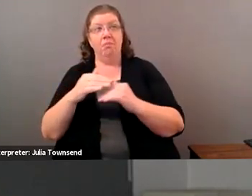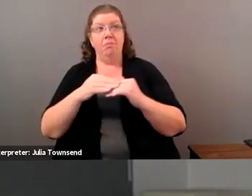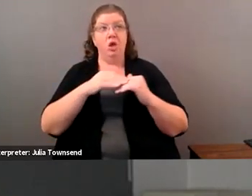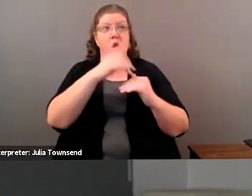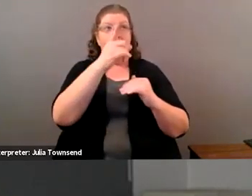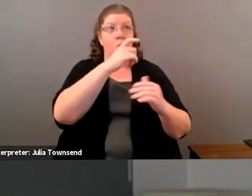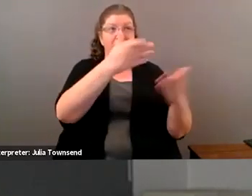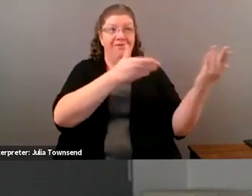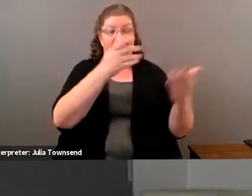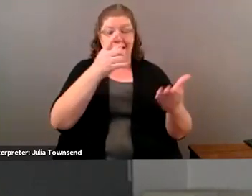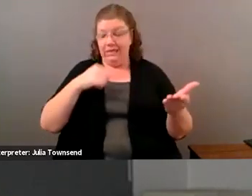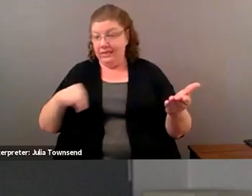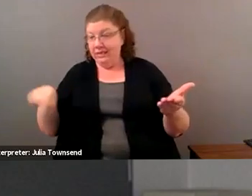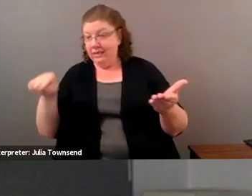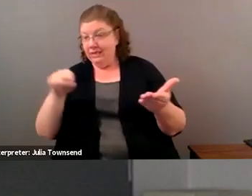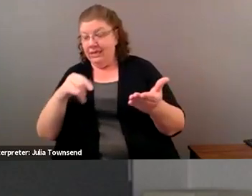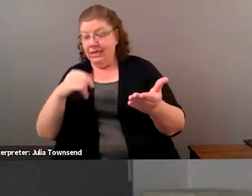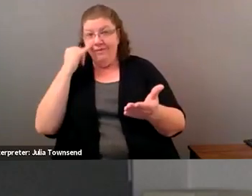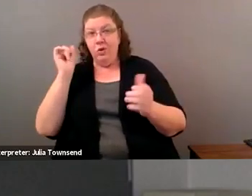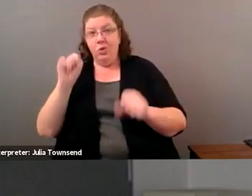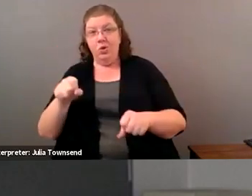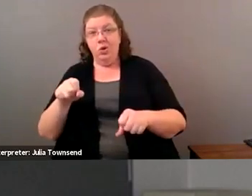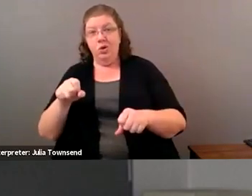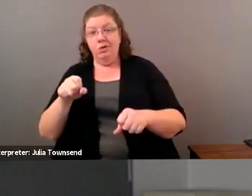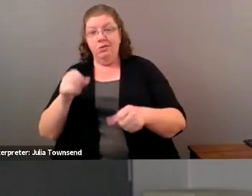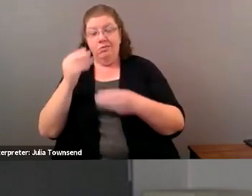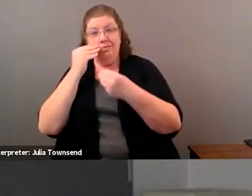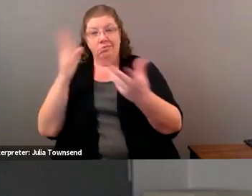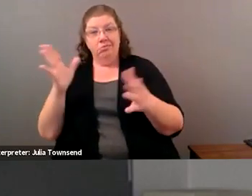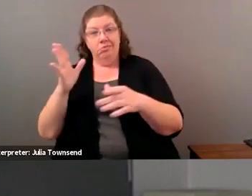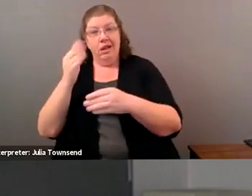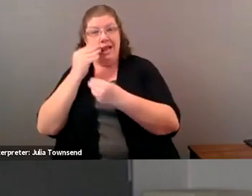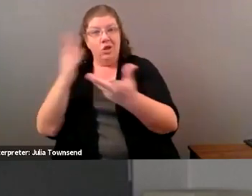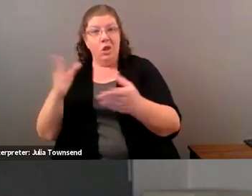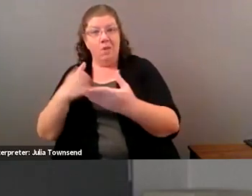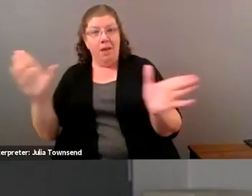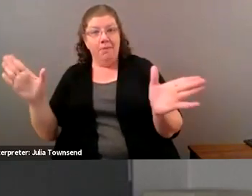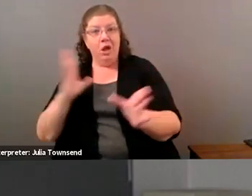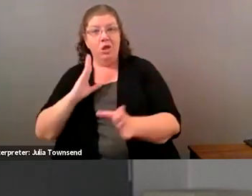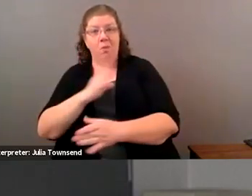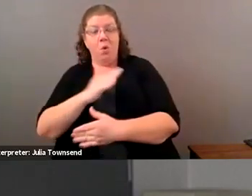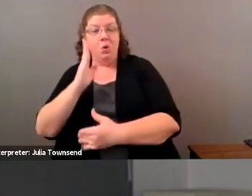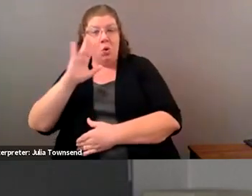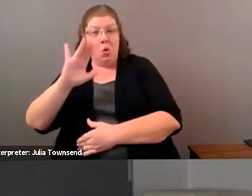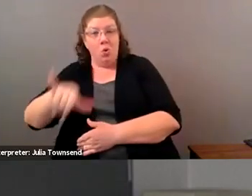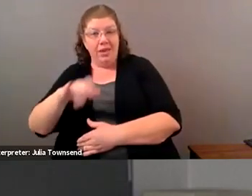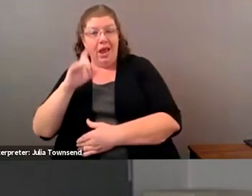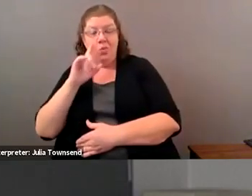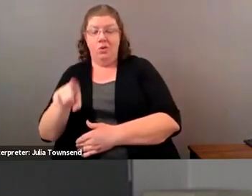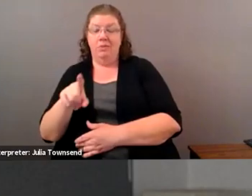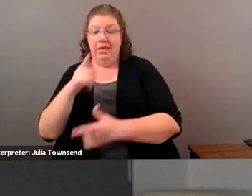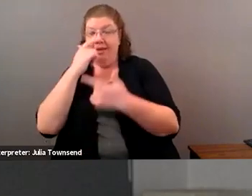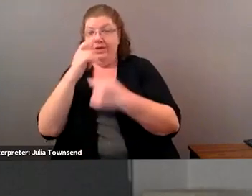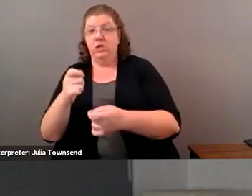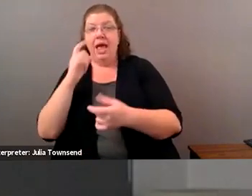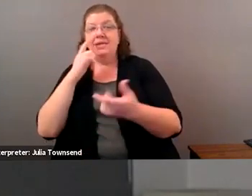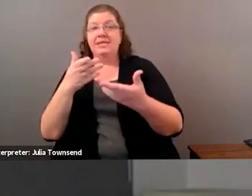supongo que no la hay pero si ustedes pueden hacerles saber esto al público y el consejo creo que esto sería de interés conforme